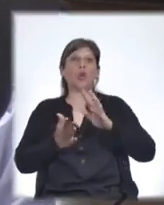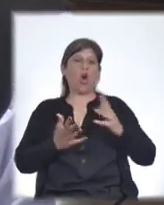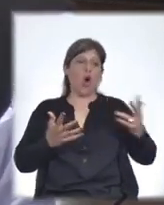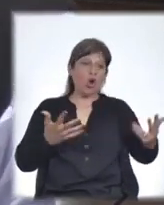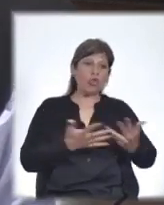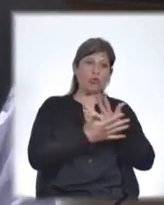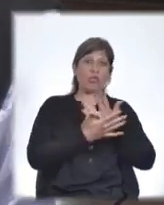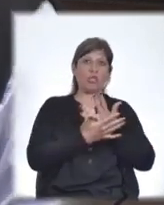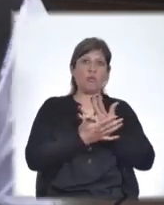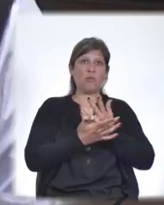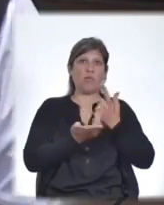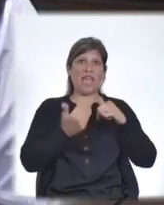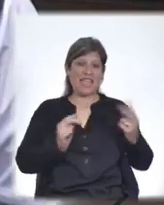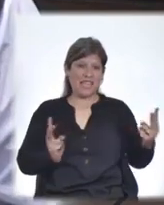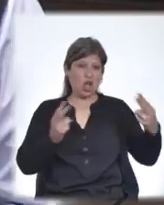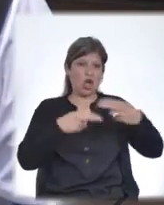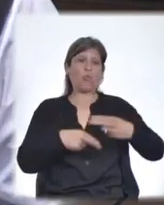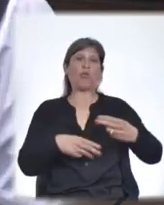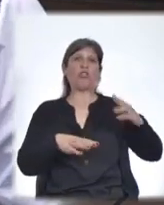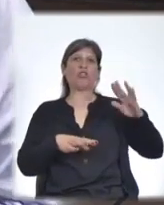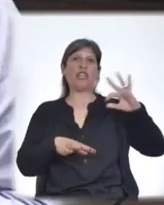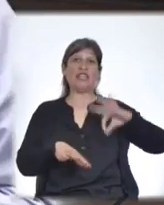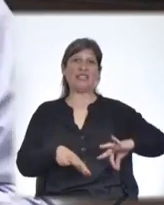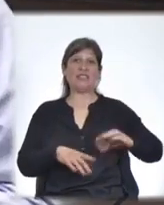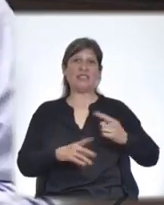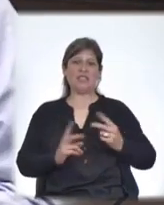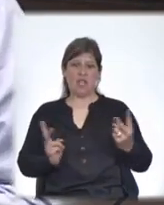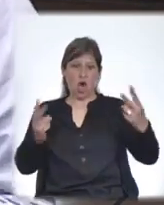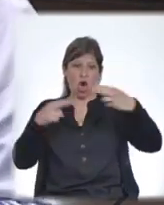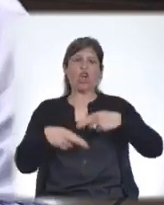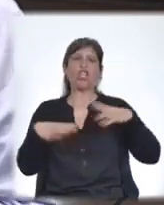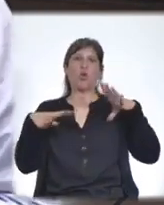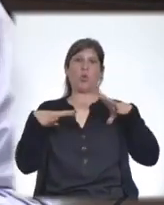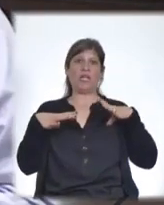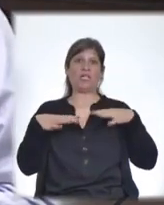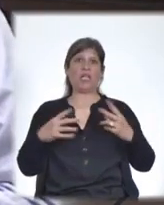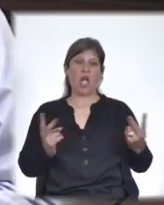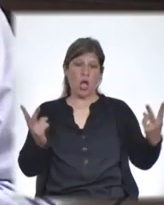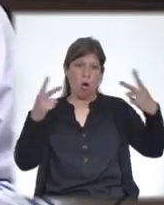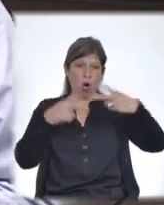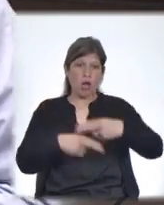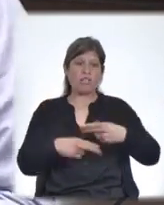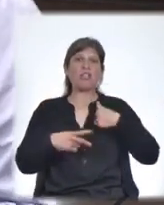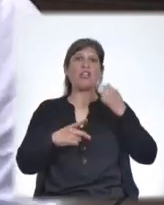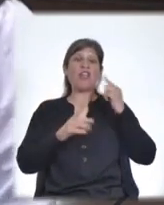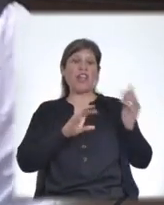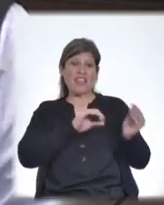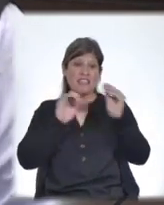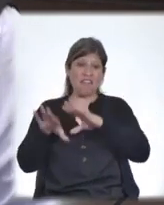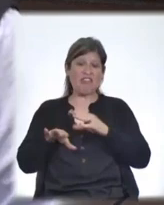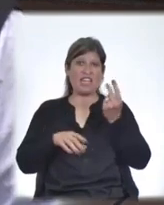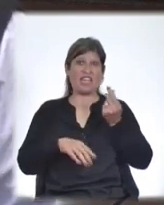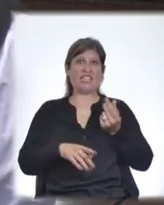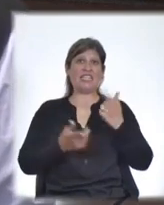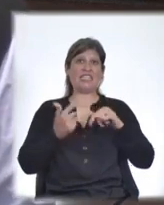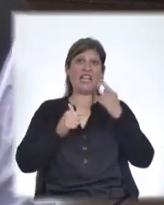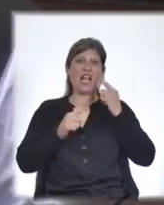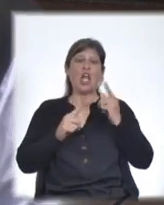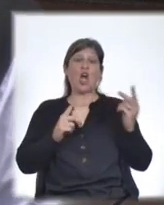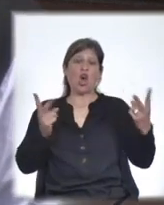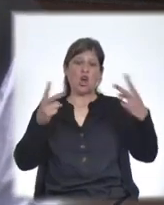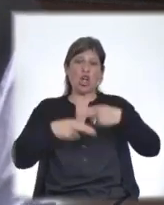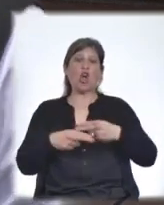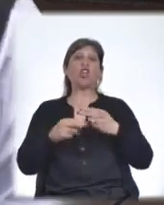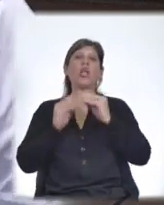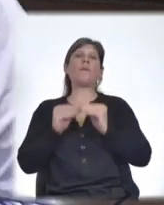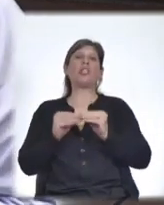sufrimiento, con recortes de salario, con recortes de jubilaciones, con recortes de transferencia, con recortes del presupuesto